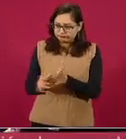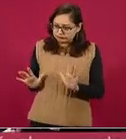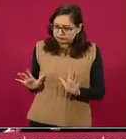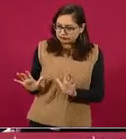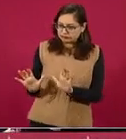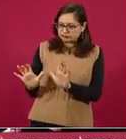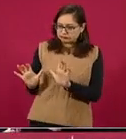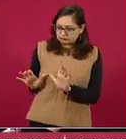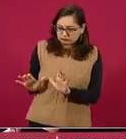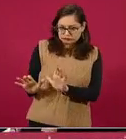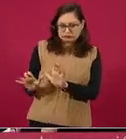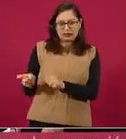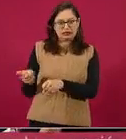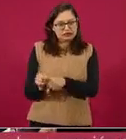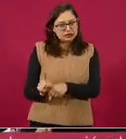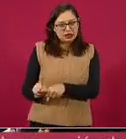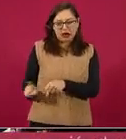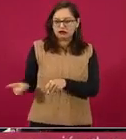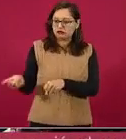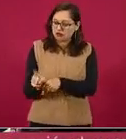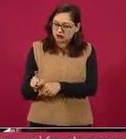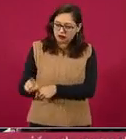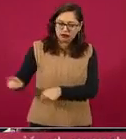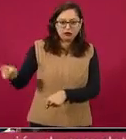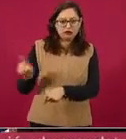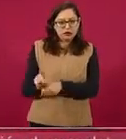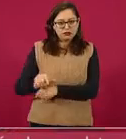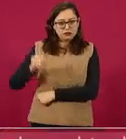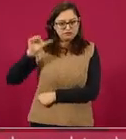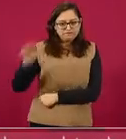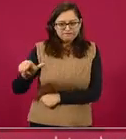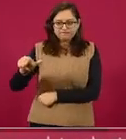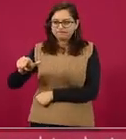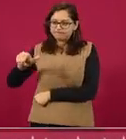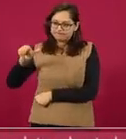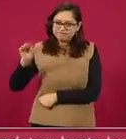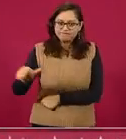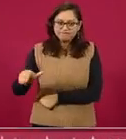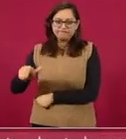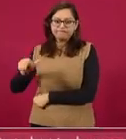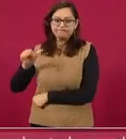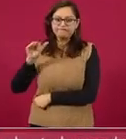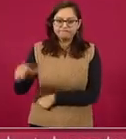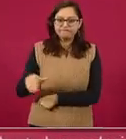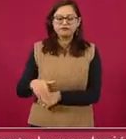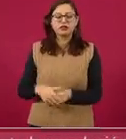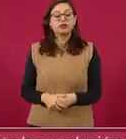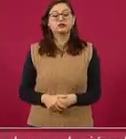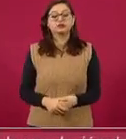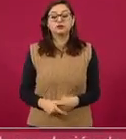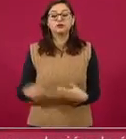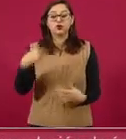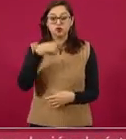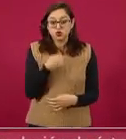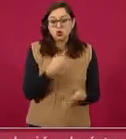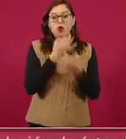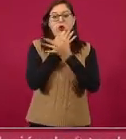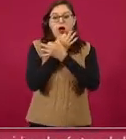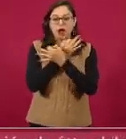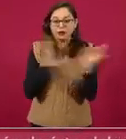y es de todos los días. Puede haber un decreto, se puede decir en este caso, 2.500